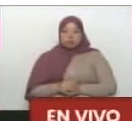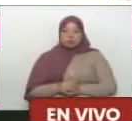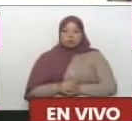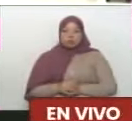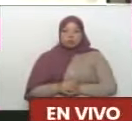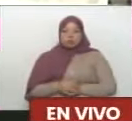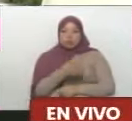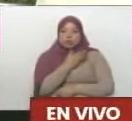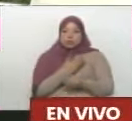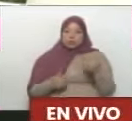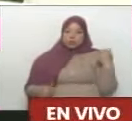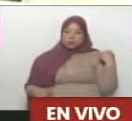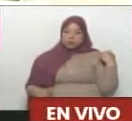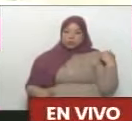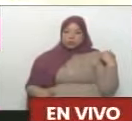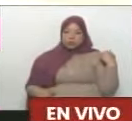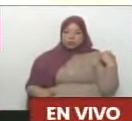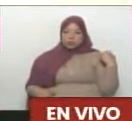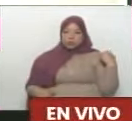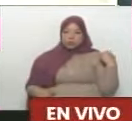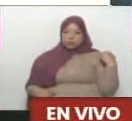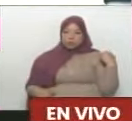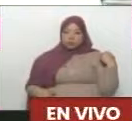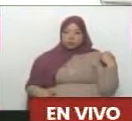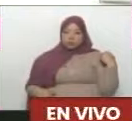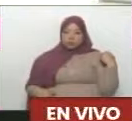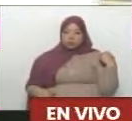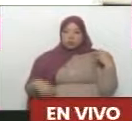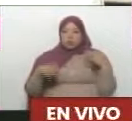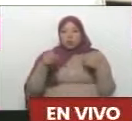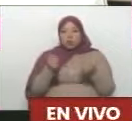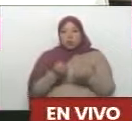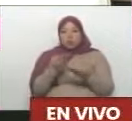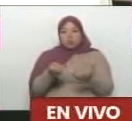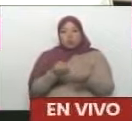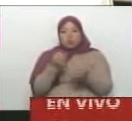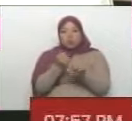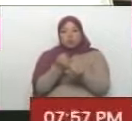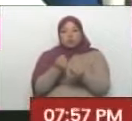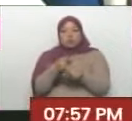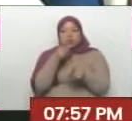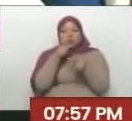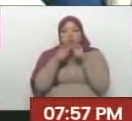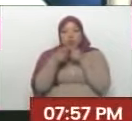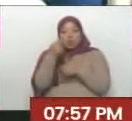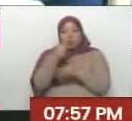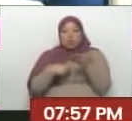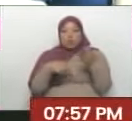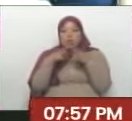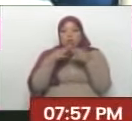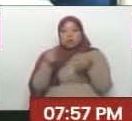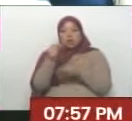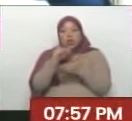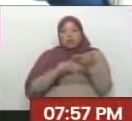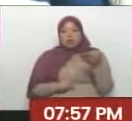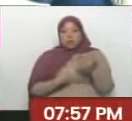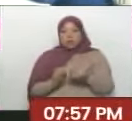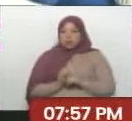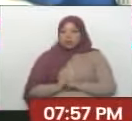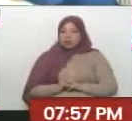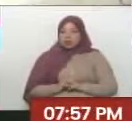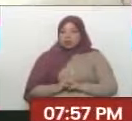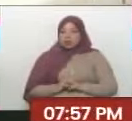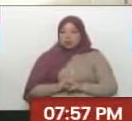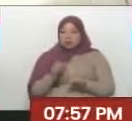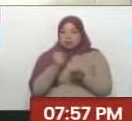bueno, el presidente Jorge Rodríguez hará público el documento de consenso firmado por toda la fuerza, se